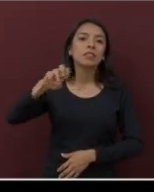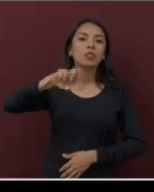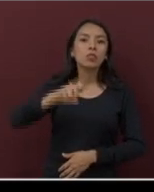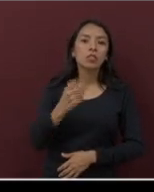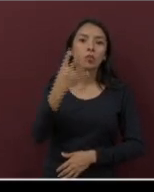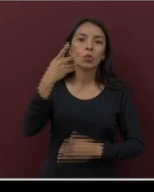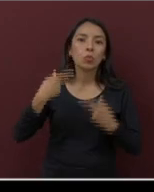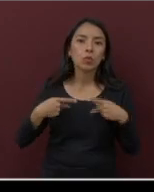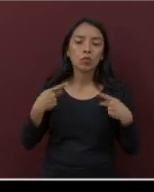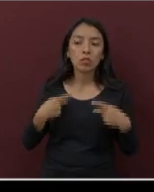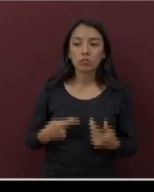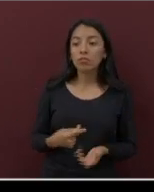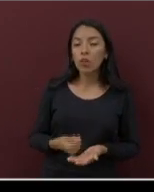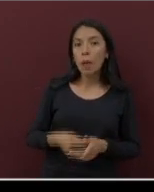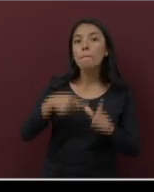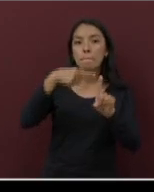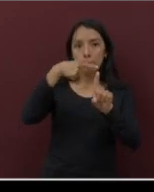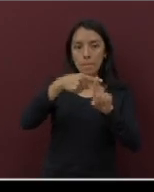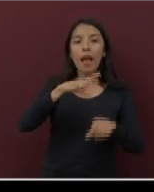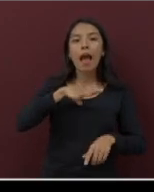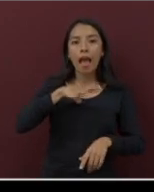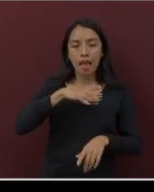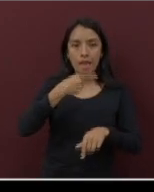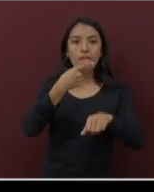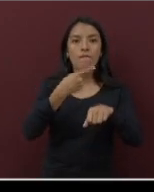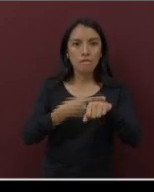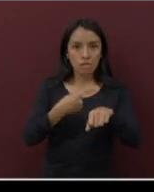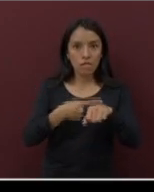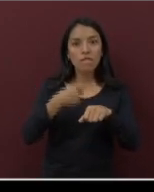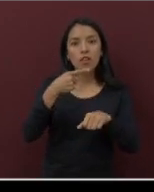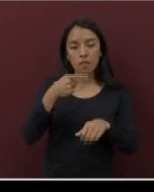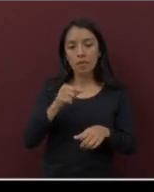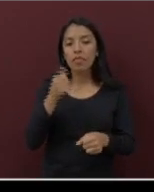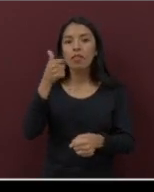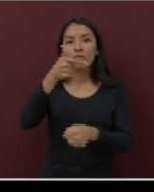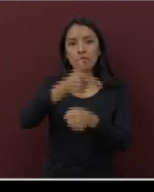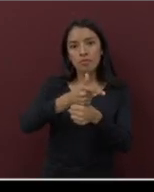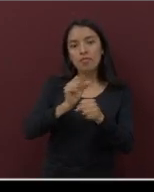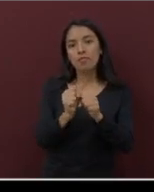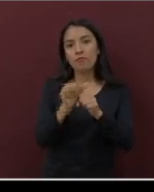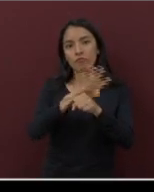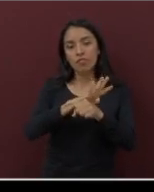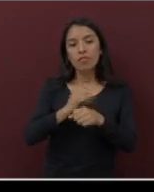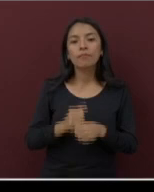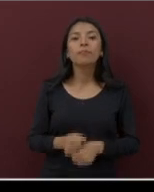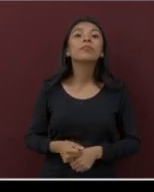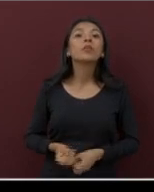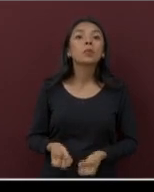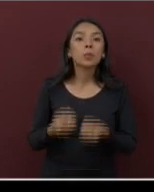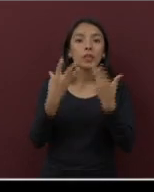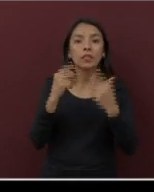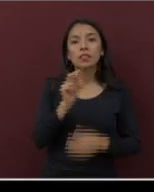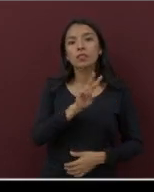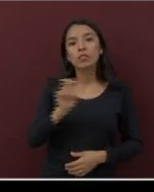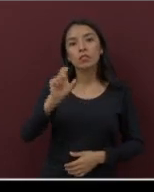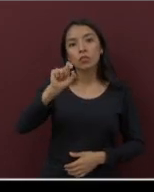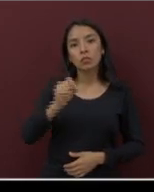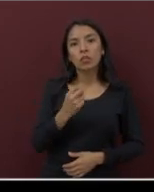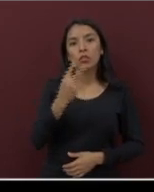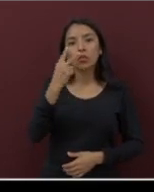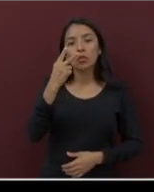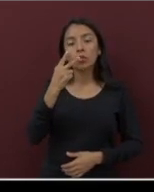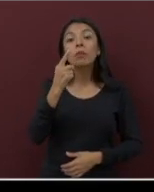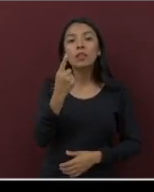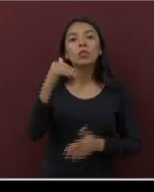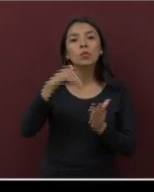16.334. Con resultado positivo a las pruebas confirmatorias para el coronavirus, suman ya 221.002